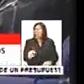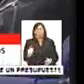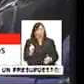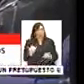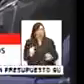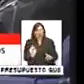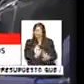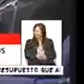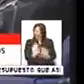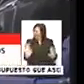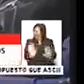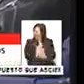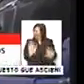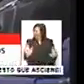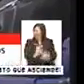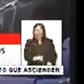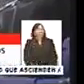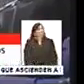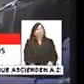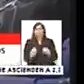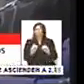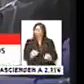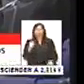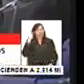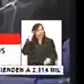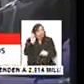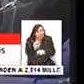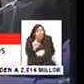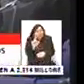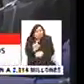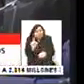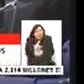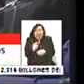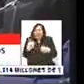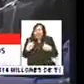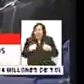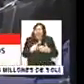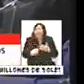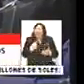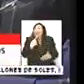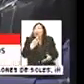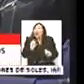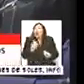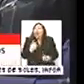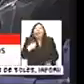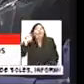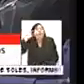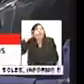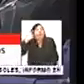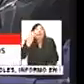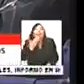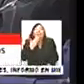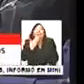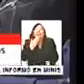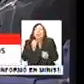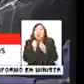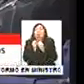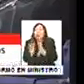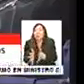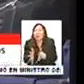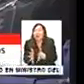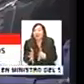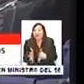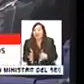están haciendo y no instalar en las mentes de los chicos que tienen que decir cómo tienen que pensar a quién tienen que odiar